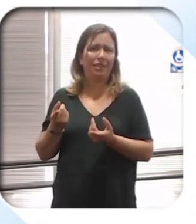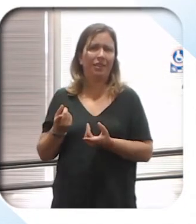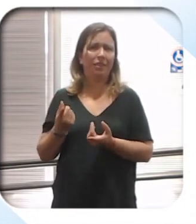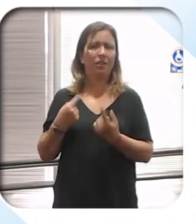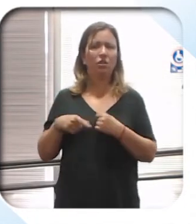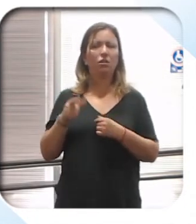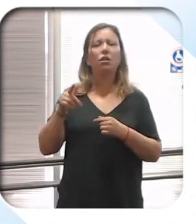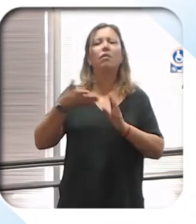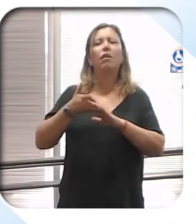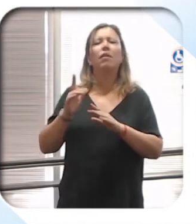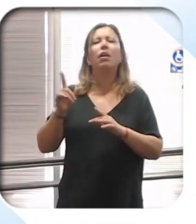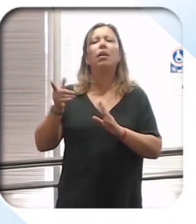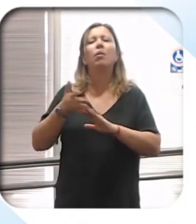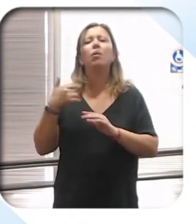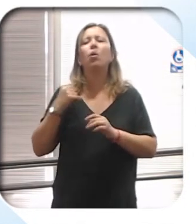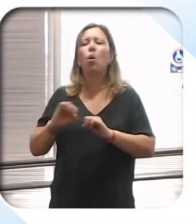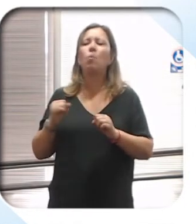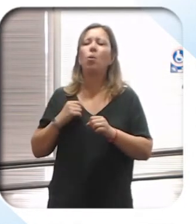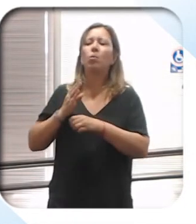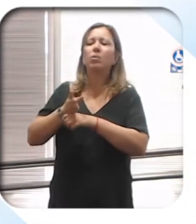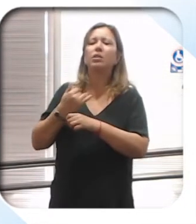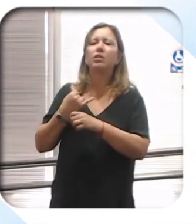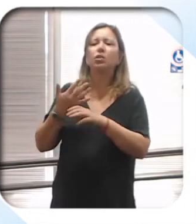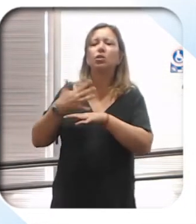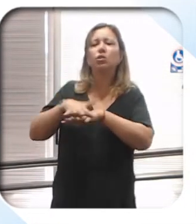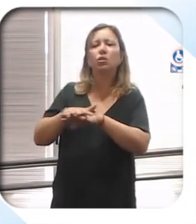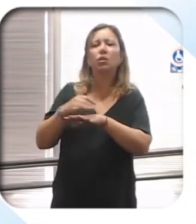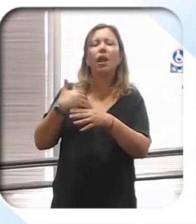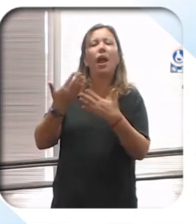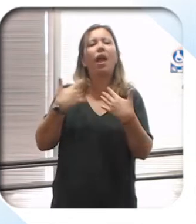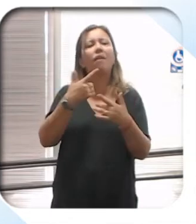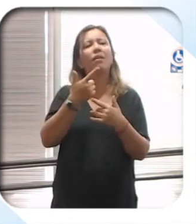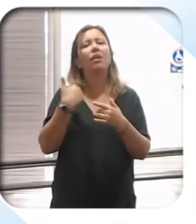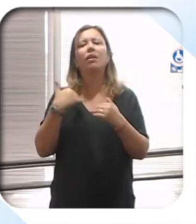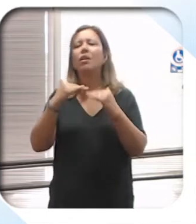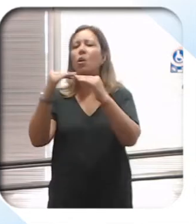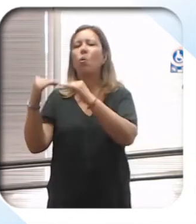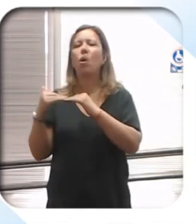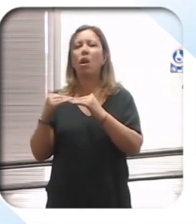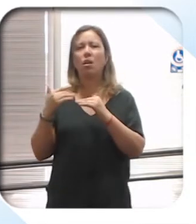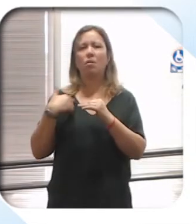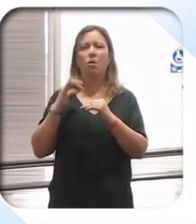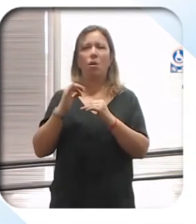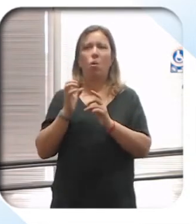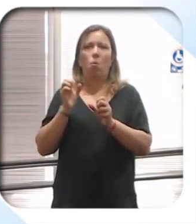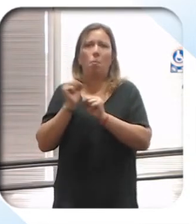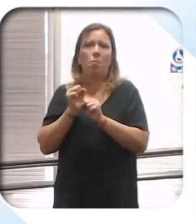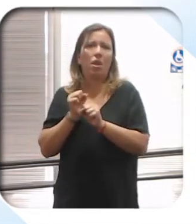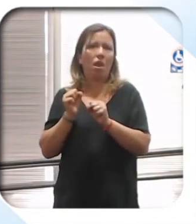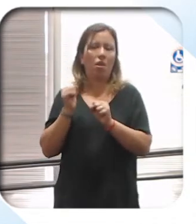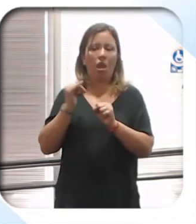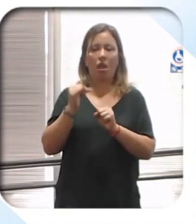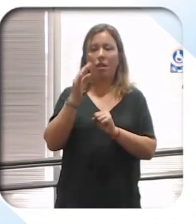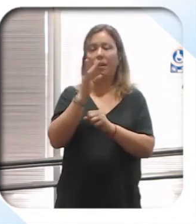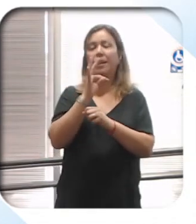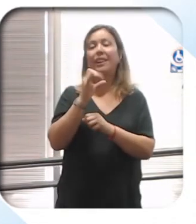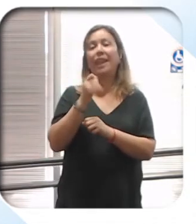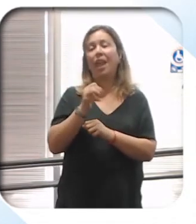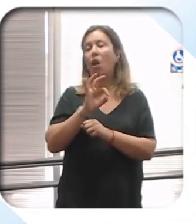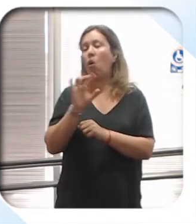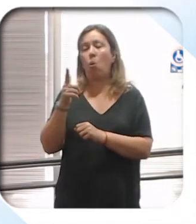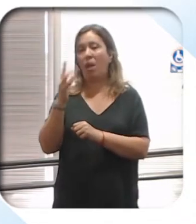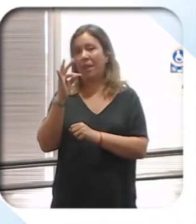una disminución de la participación y socialización con sus pares. Los riesgos de un chico con TEA o sin